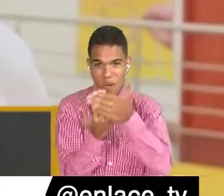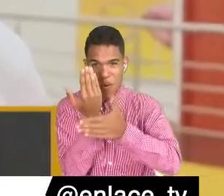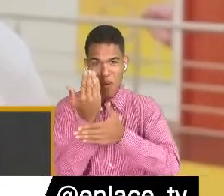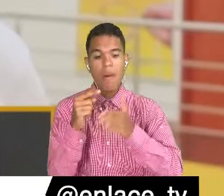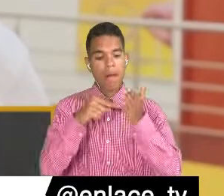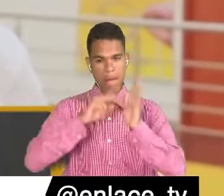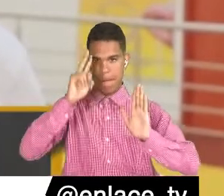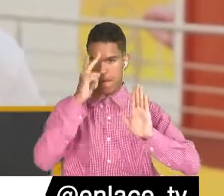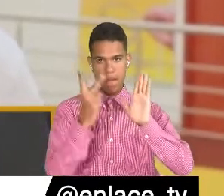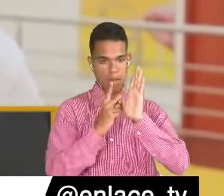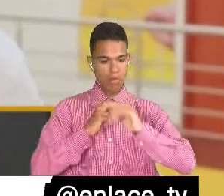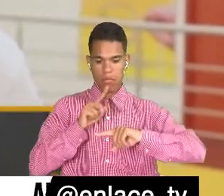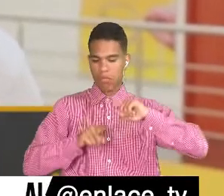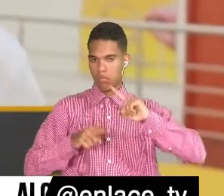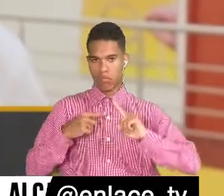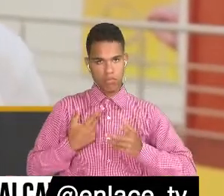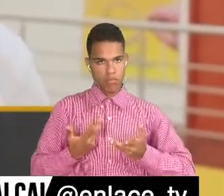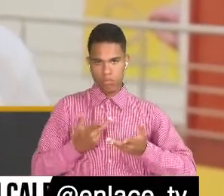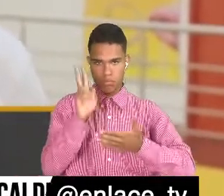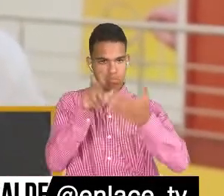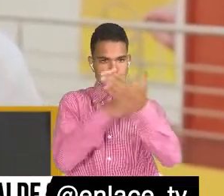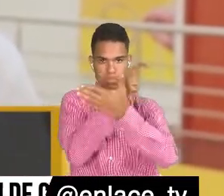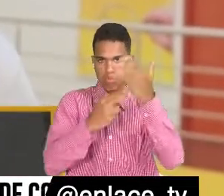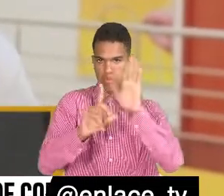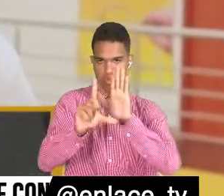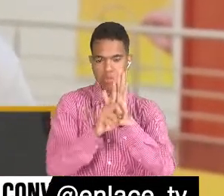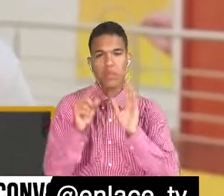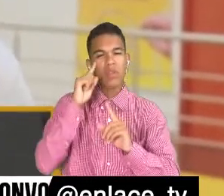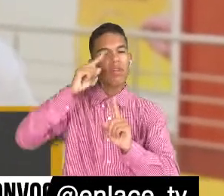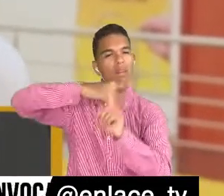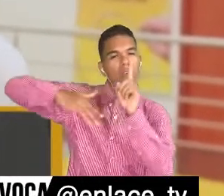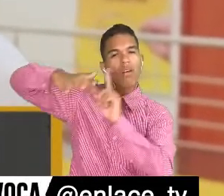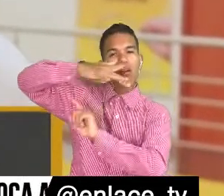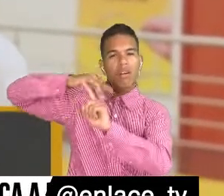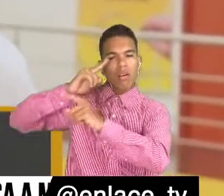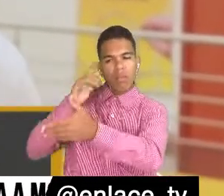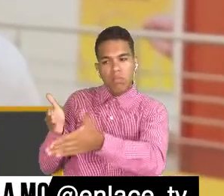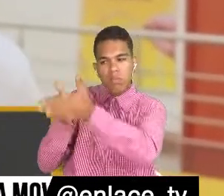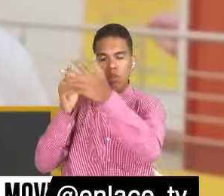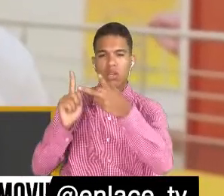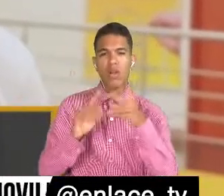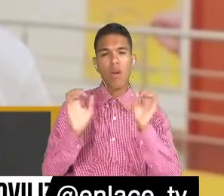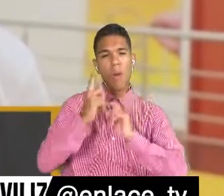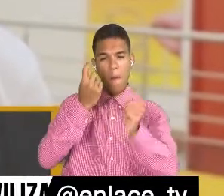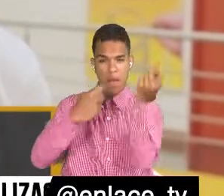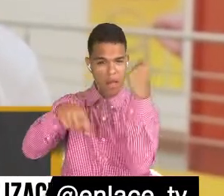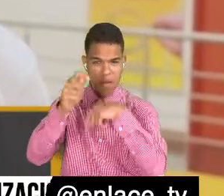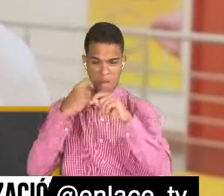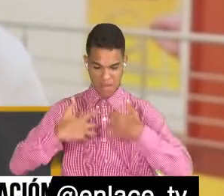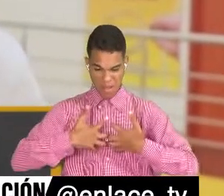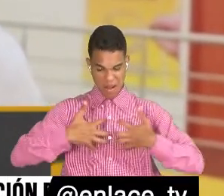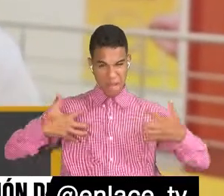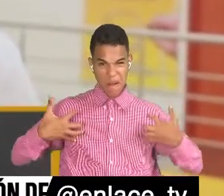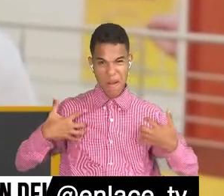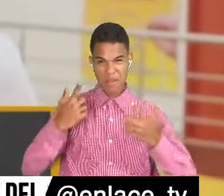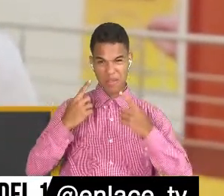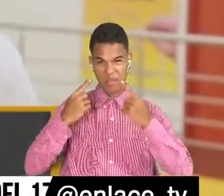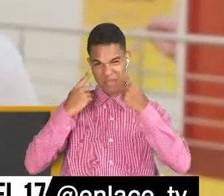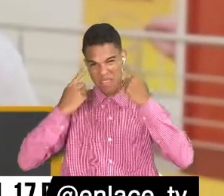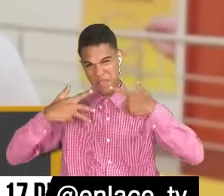perturbación al equilibrio ecológico, a los ecosistemas, la venta y consumo de animales tiene